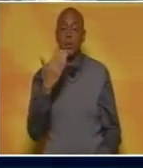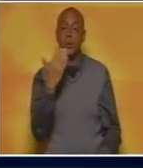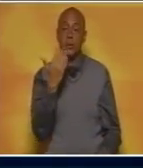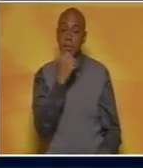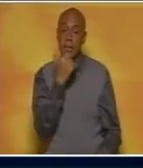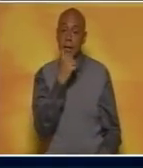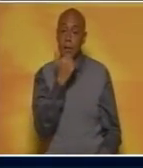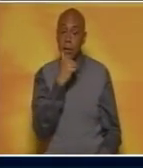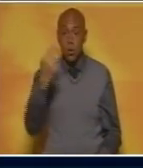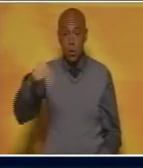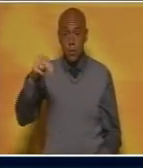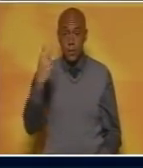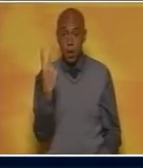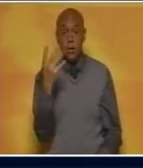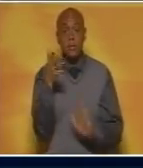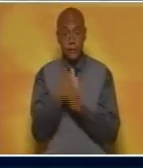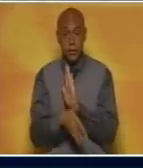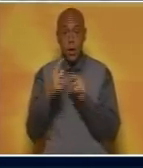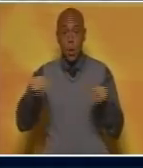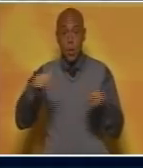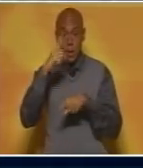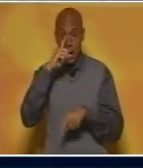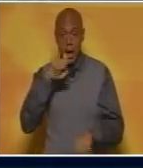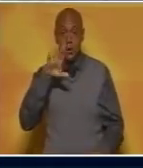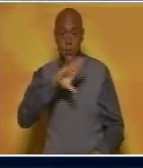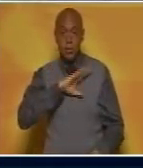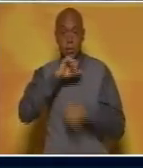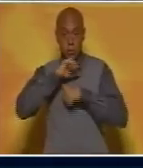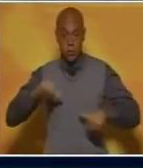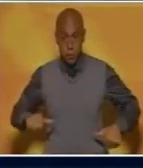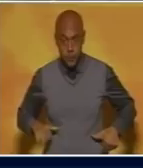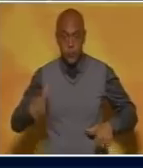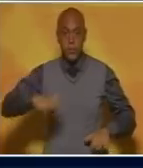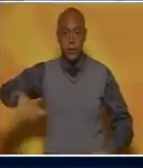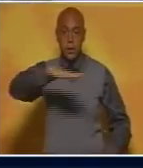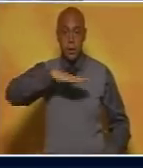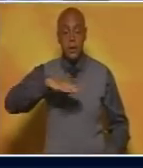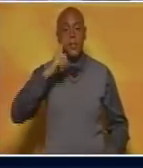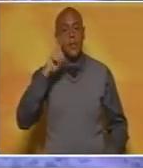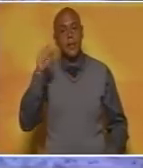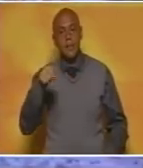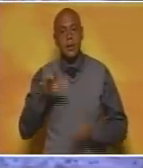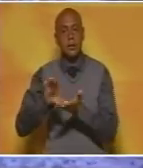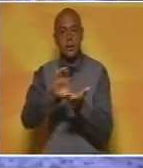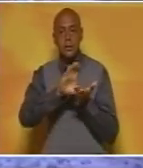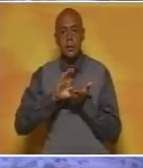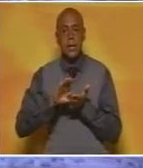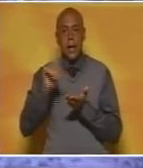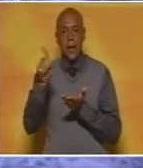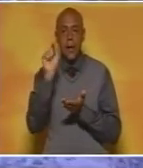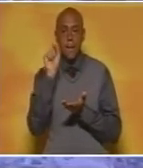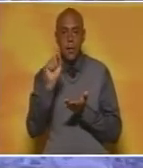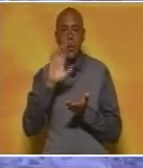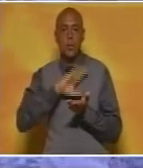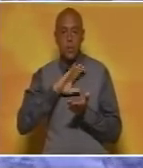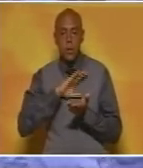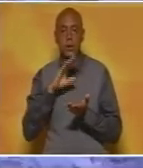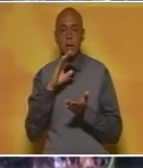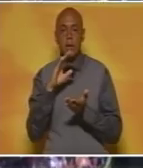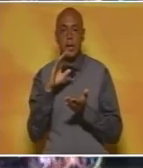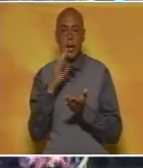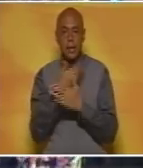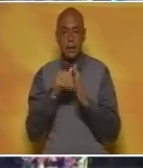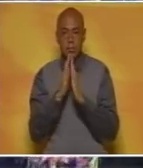noviembre, en vísperas del cumpleaños de esta próspera ciudad de la región centro-occidental, conocida como la capital espiritual de